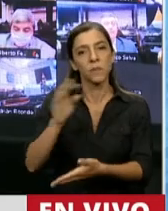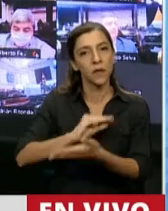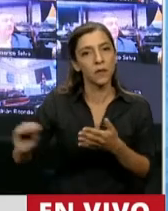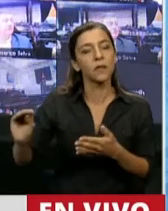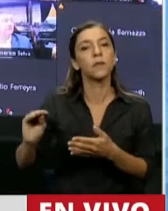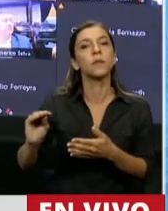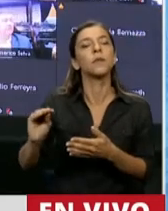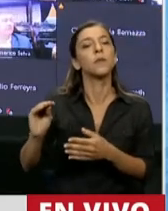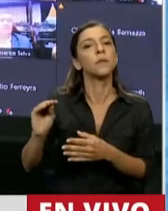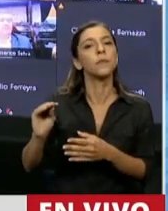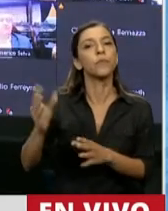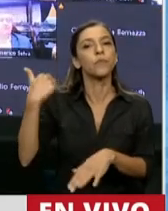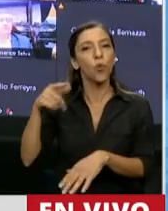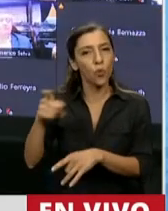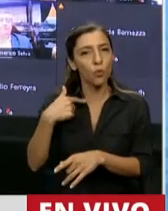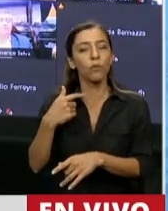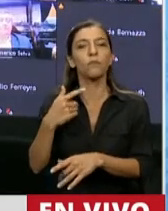ha presentado